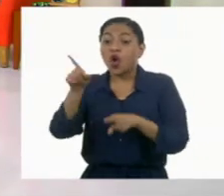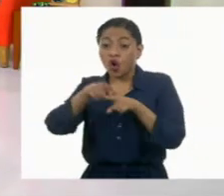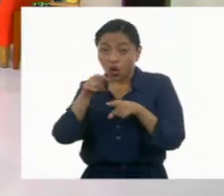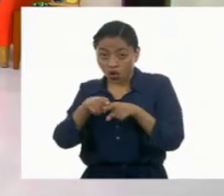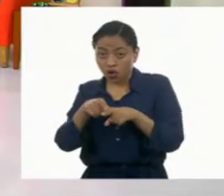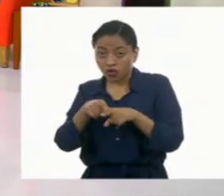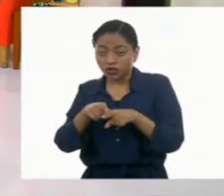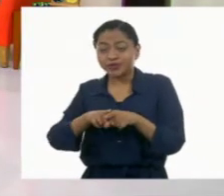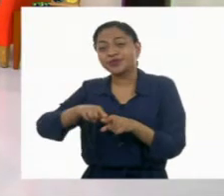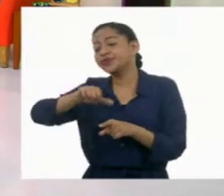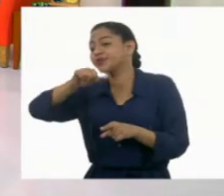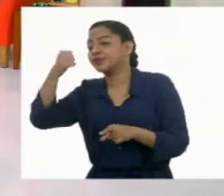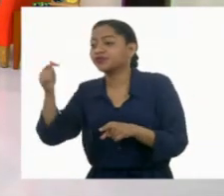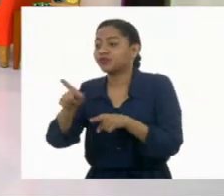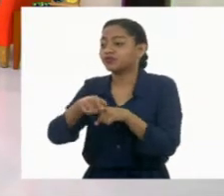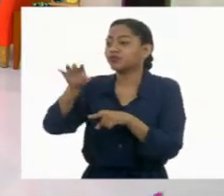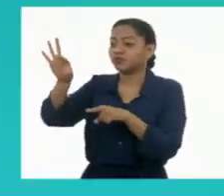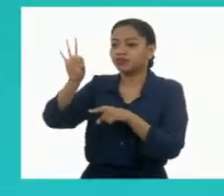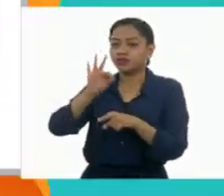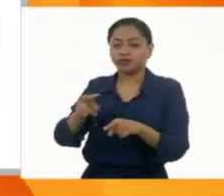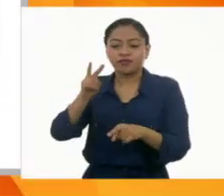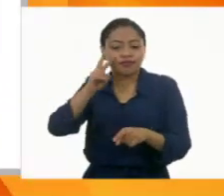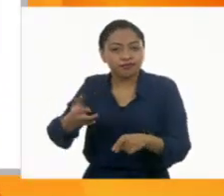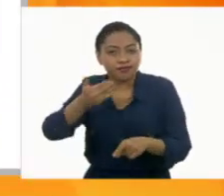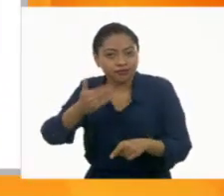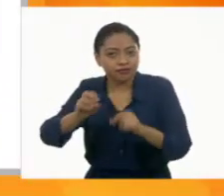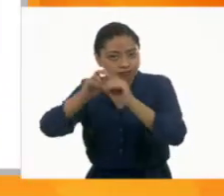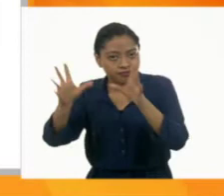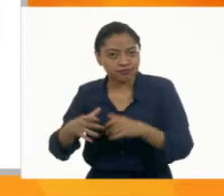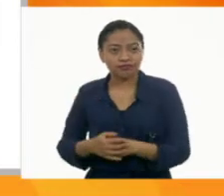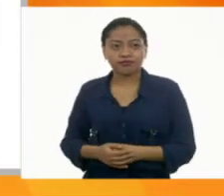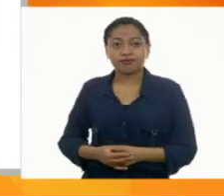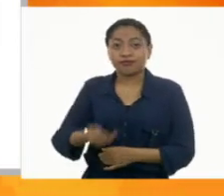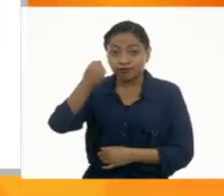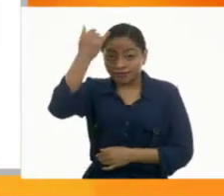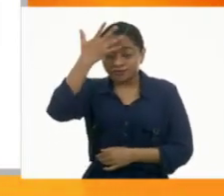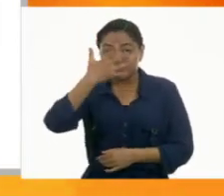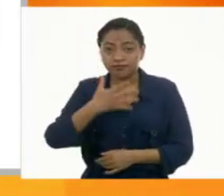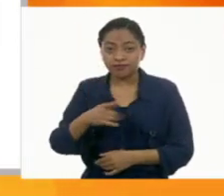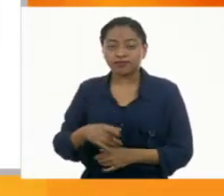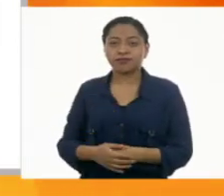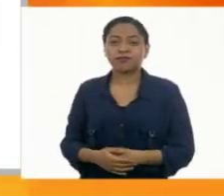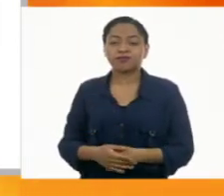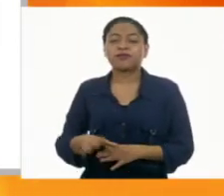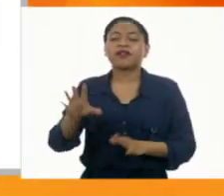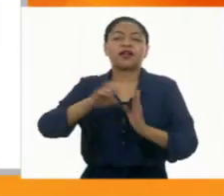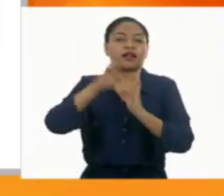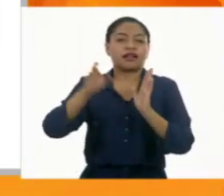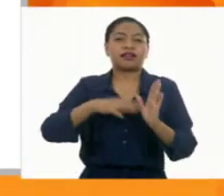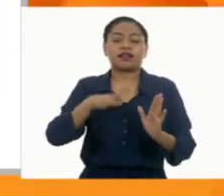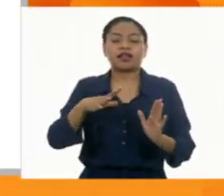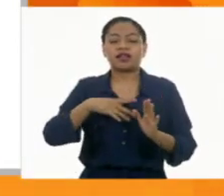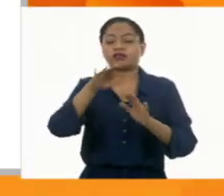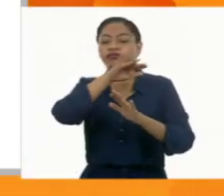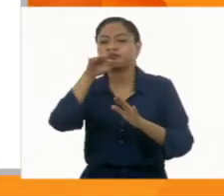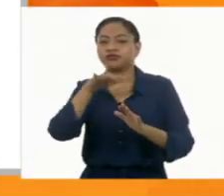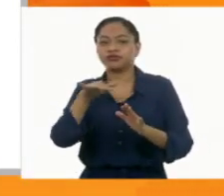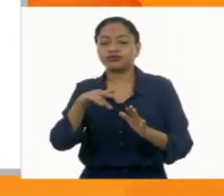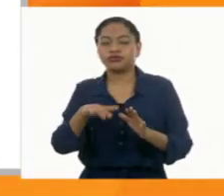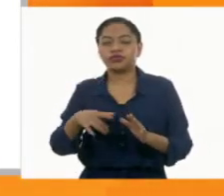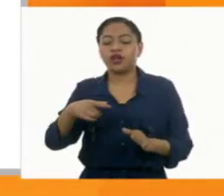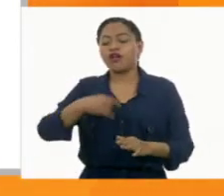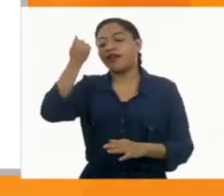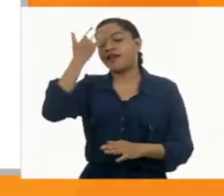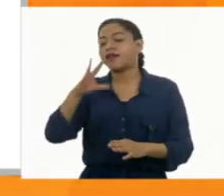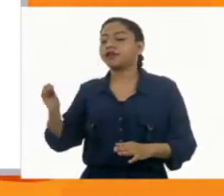en otro tipo de color para que se distinga. La imagen nunca puede ir, por ejemplo, hay un texto y dices, bueno, voy a poner aquí mi imagen